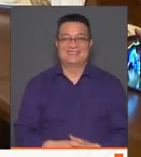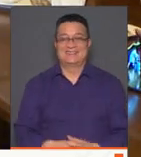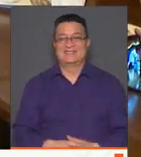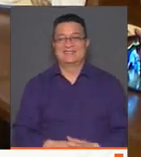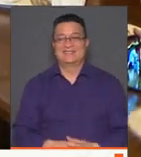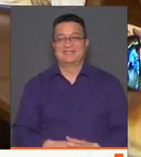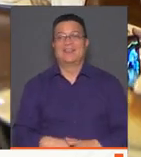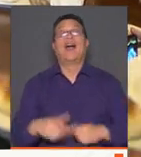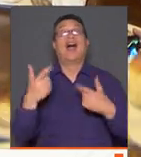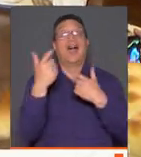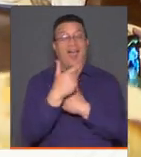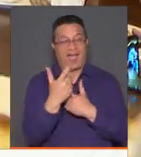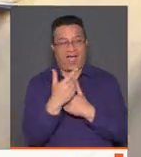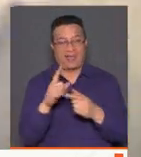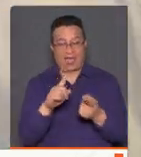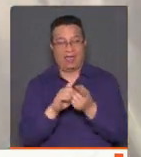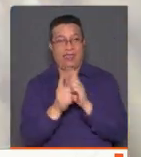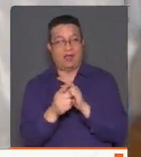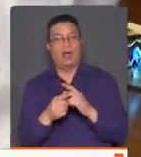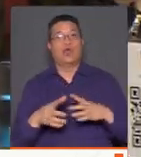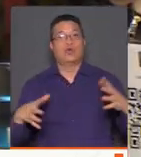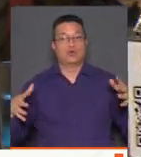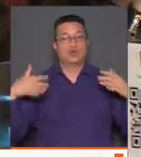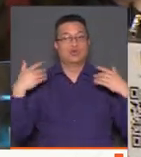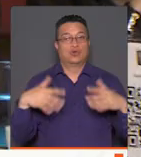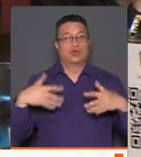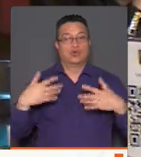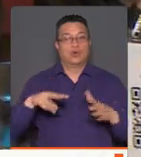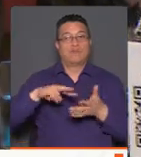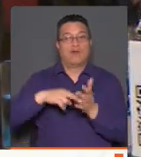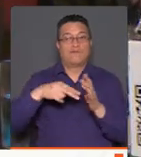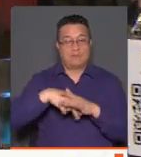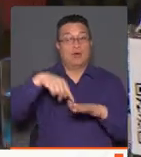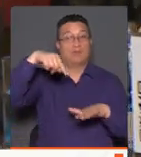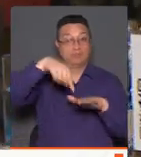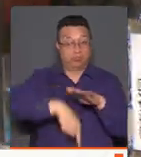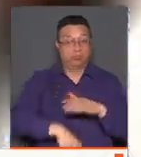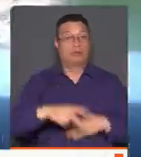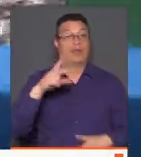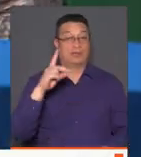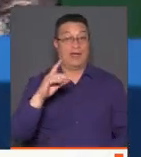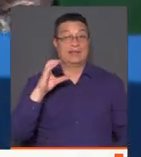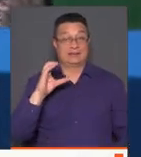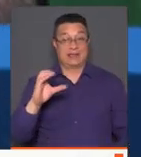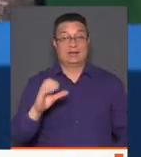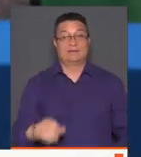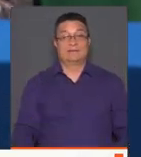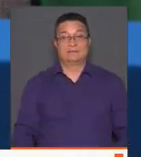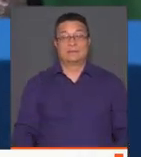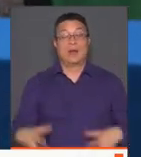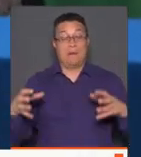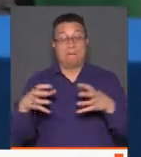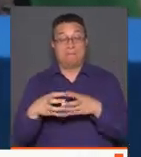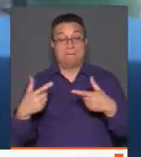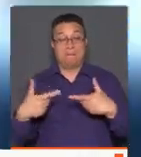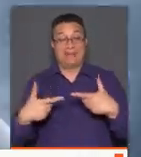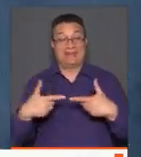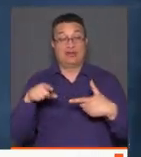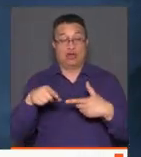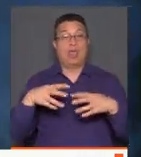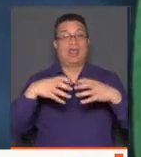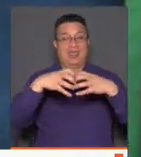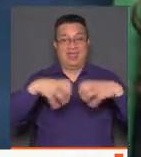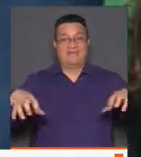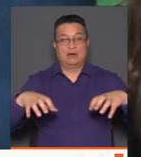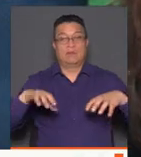Buen humor que contrasta con la magnitud de la crisis que enfrenta la democracia cristiana. Un partido dividido entre la postura